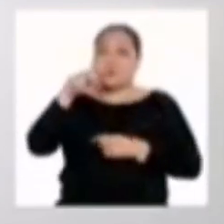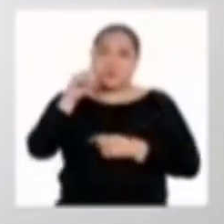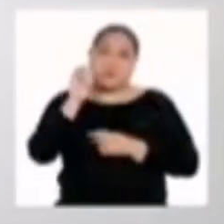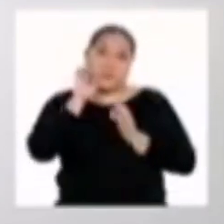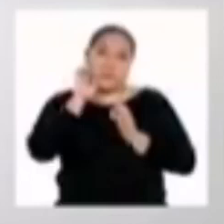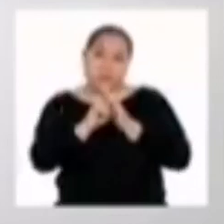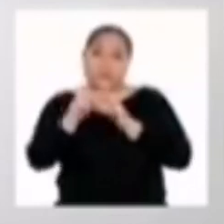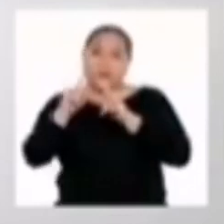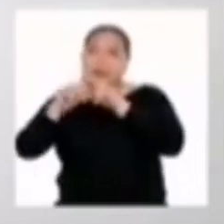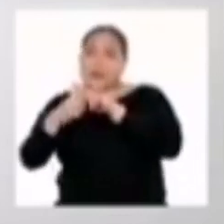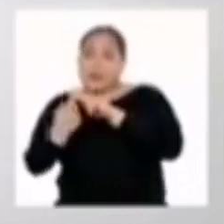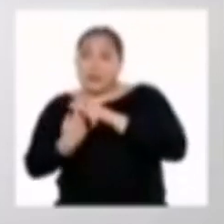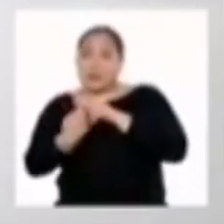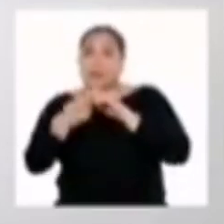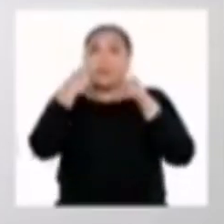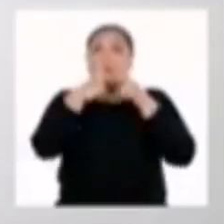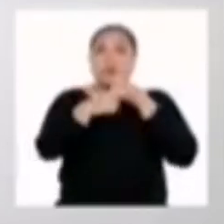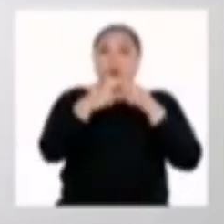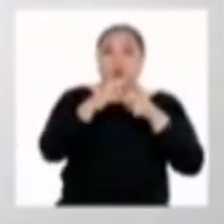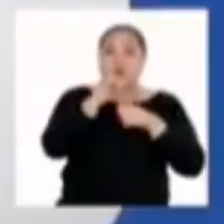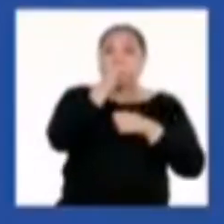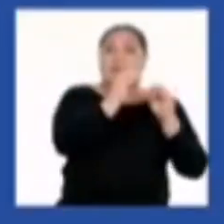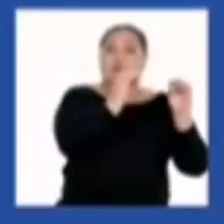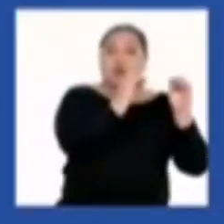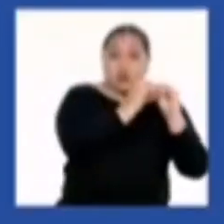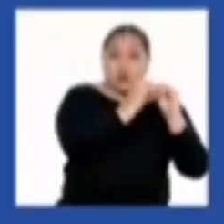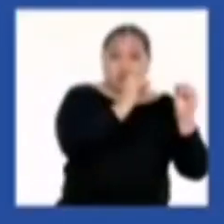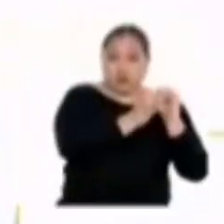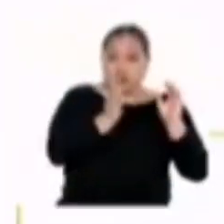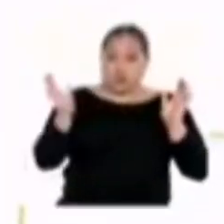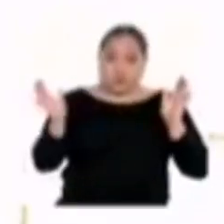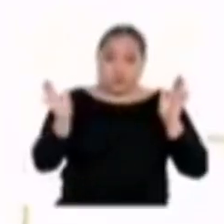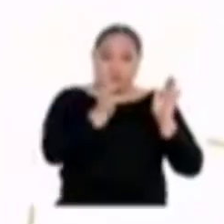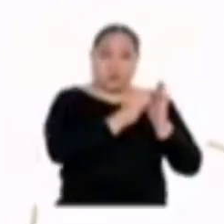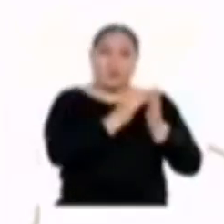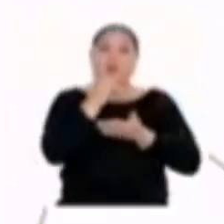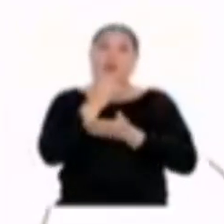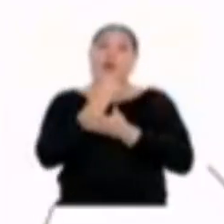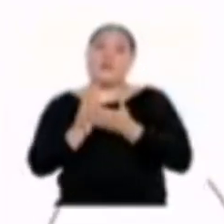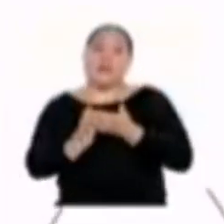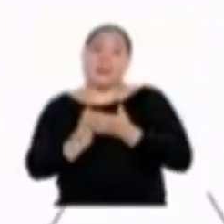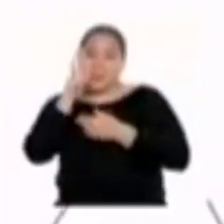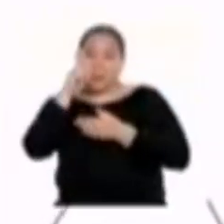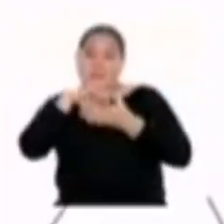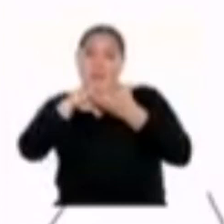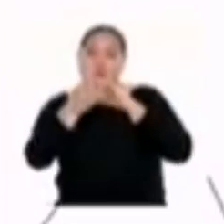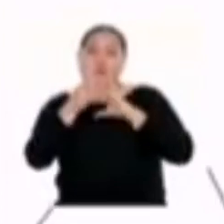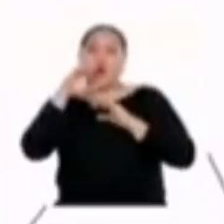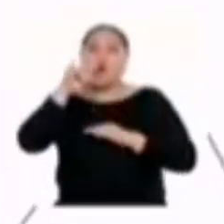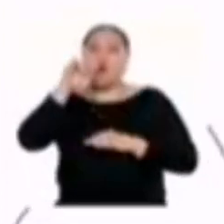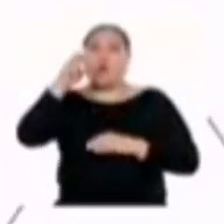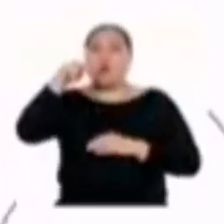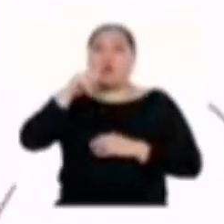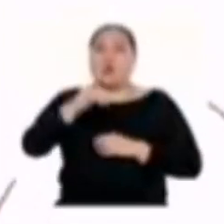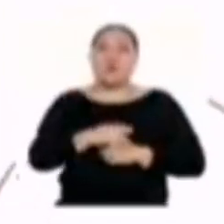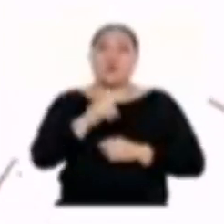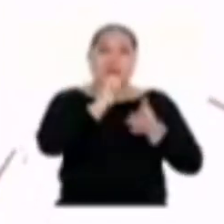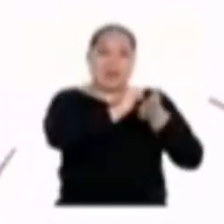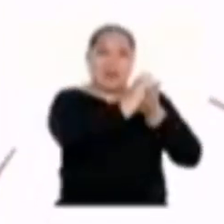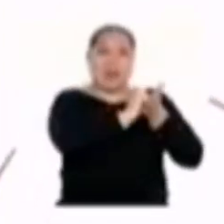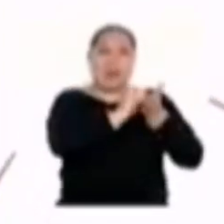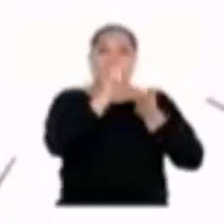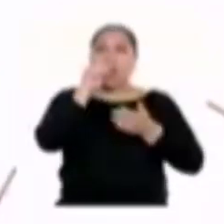inicio, nudo o problema y desenlace. La argumentación también tiene sus partes y son